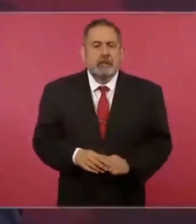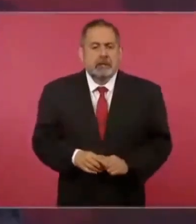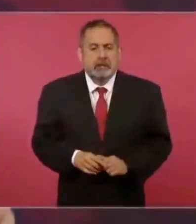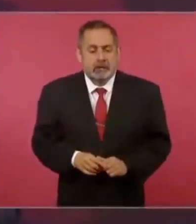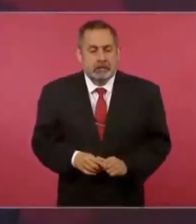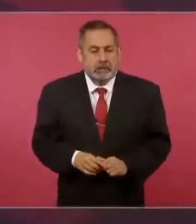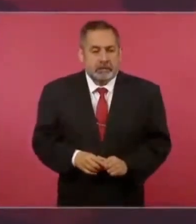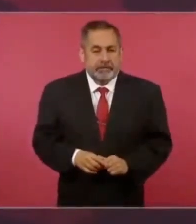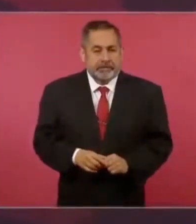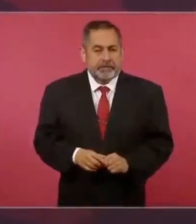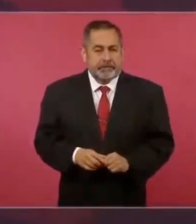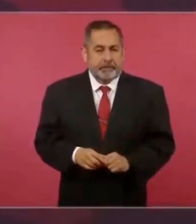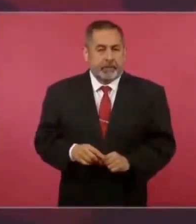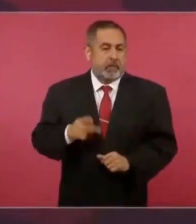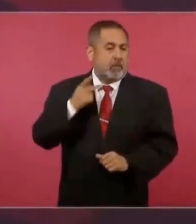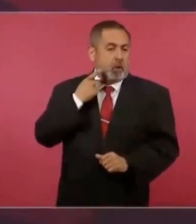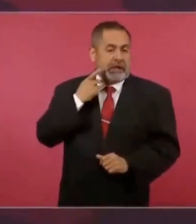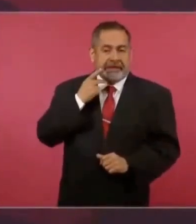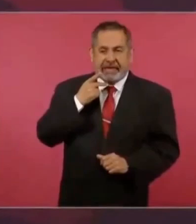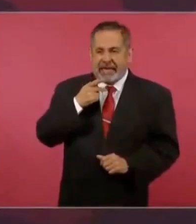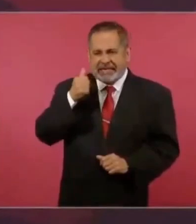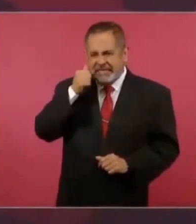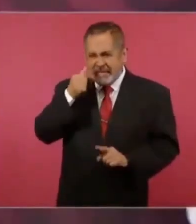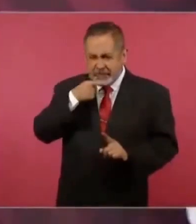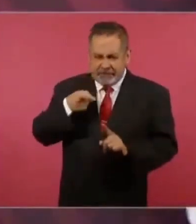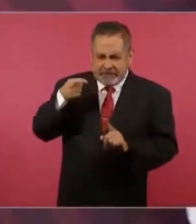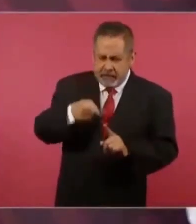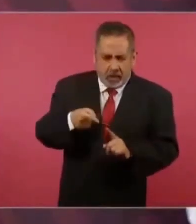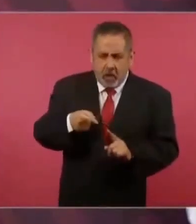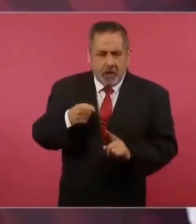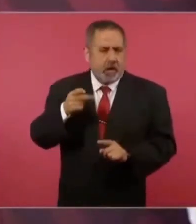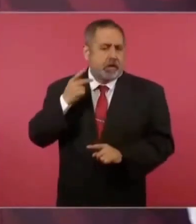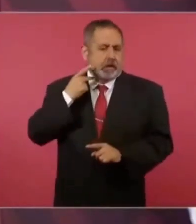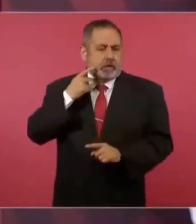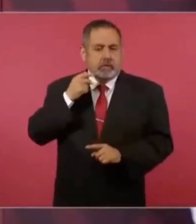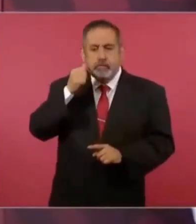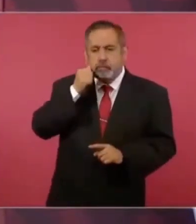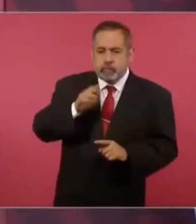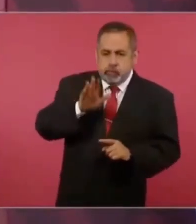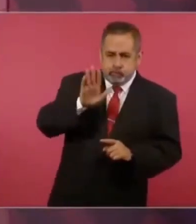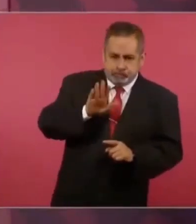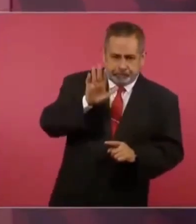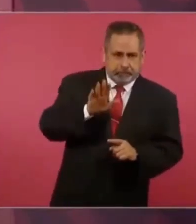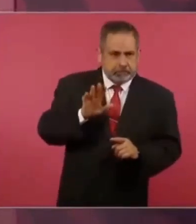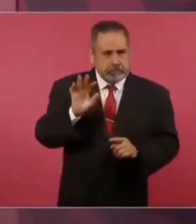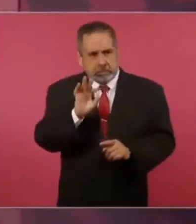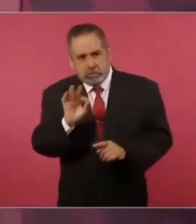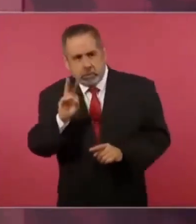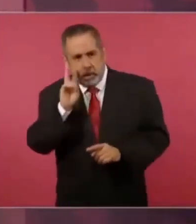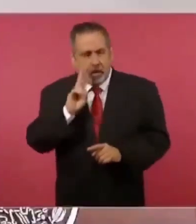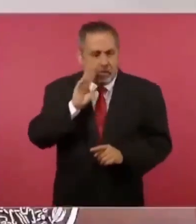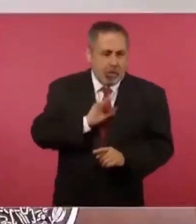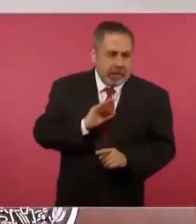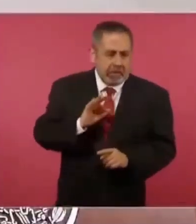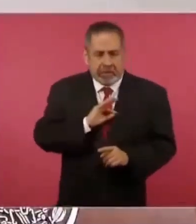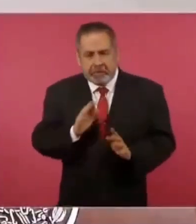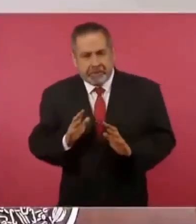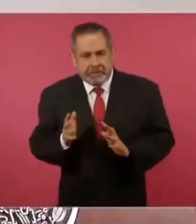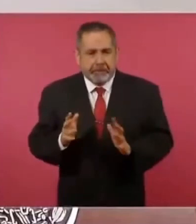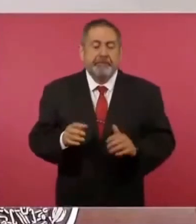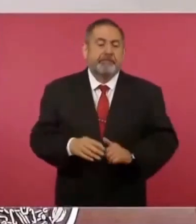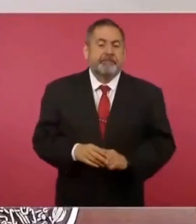Porque la política no es ciencia exacta, es de aproximaciones. Pero hasta ahora,